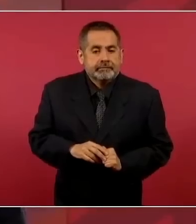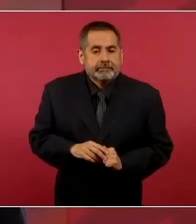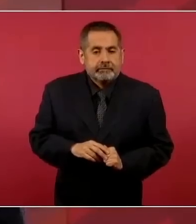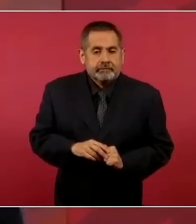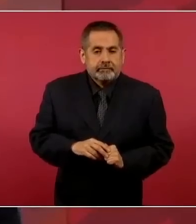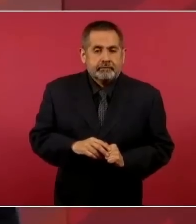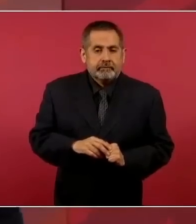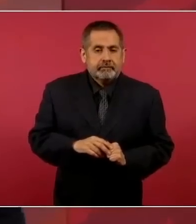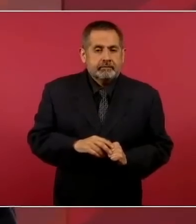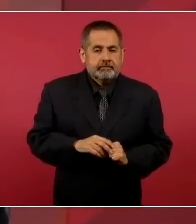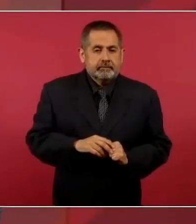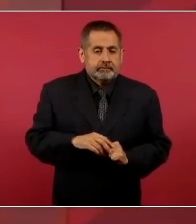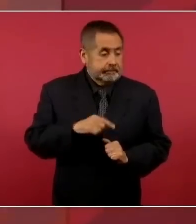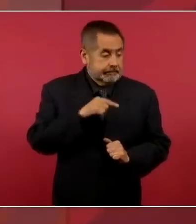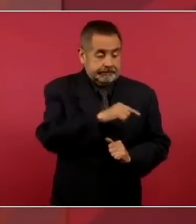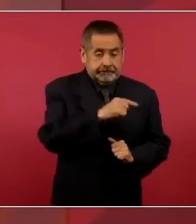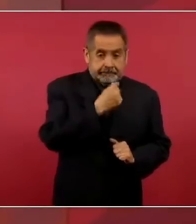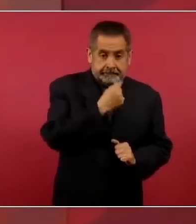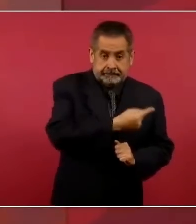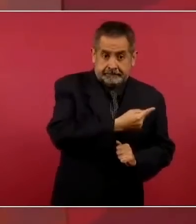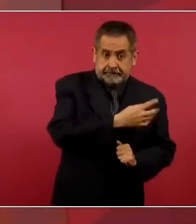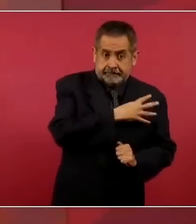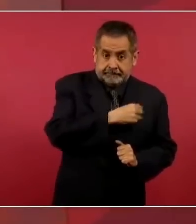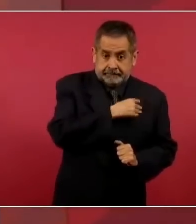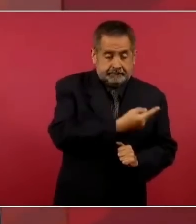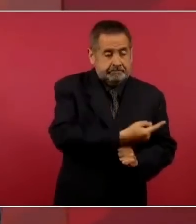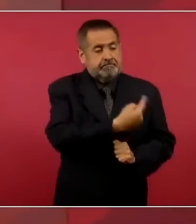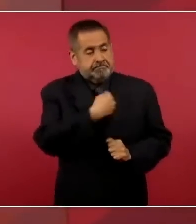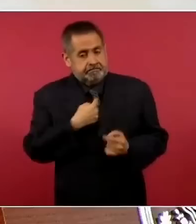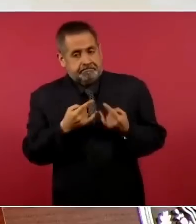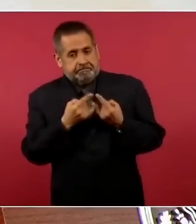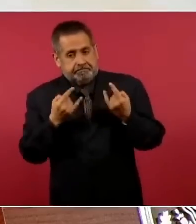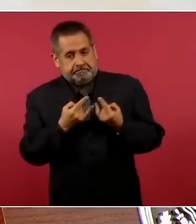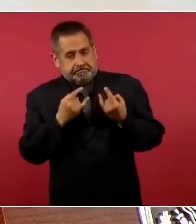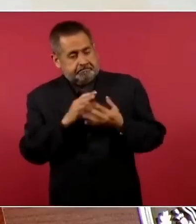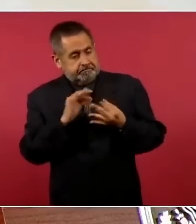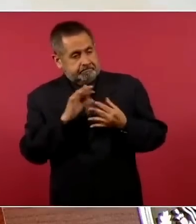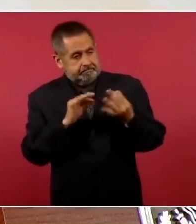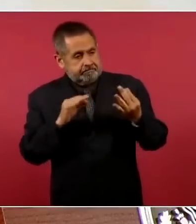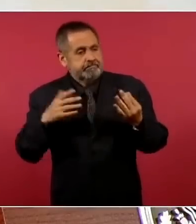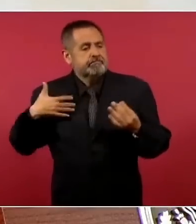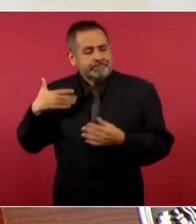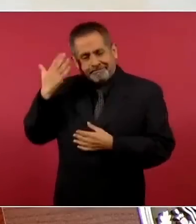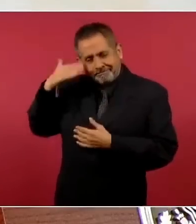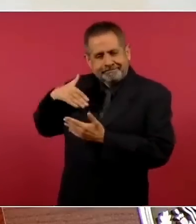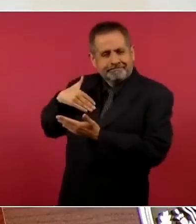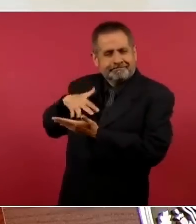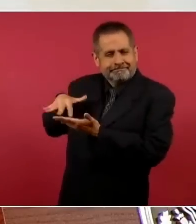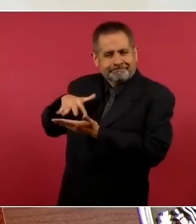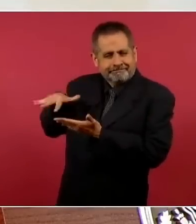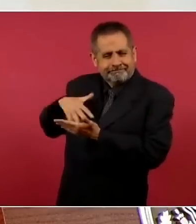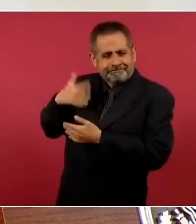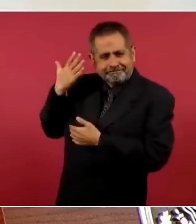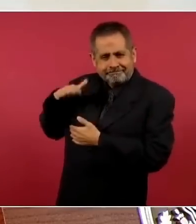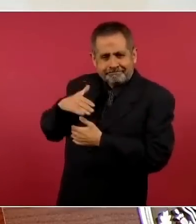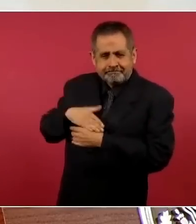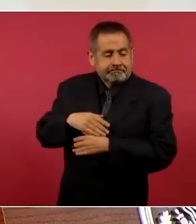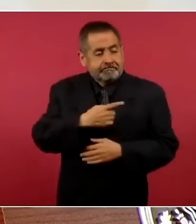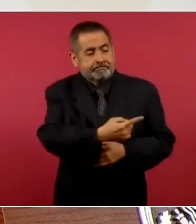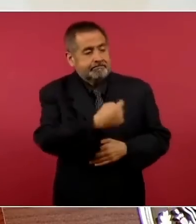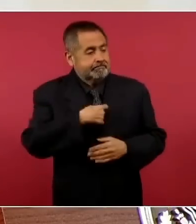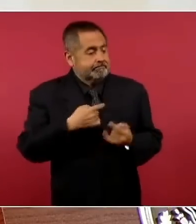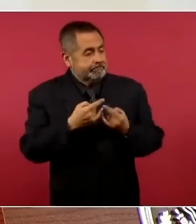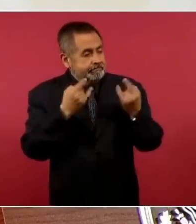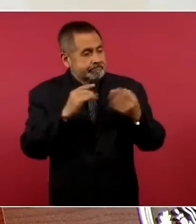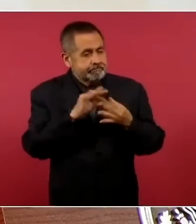y me cuenta la anécdota sin saber que yo ya había leído el libro y